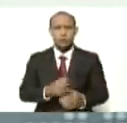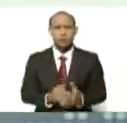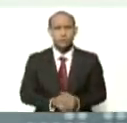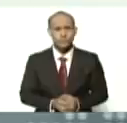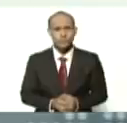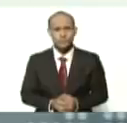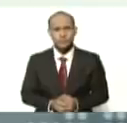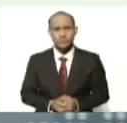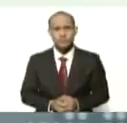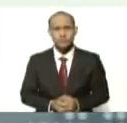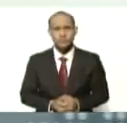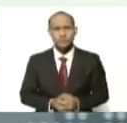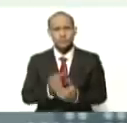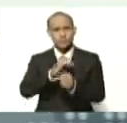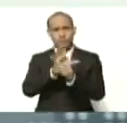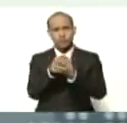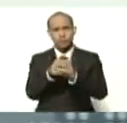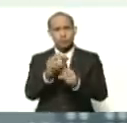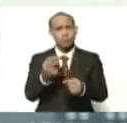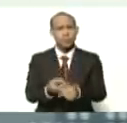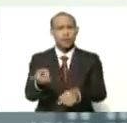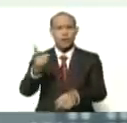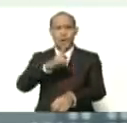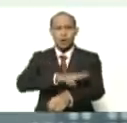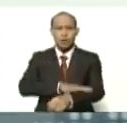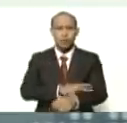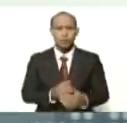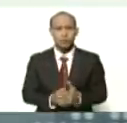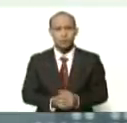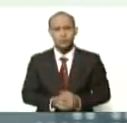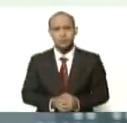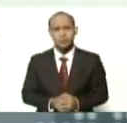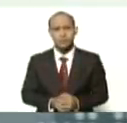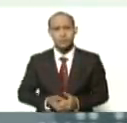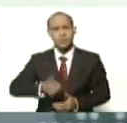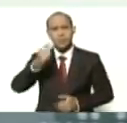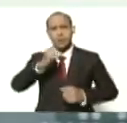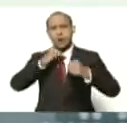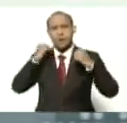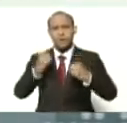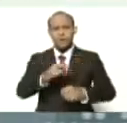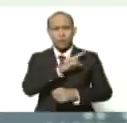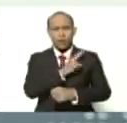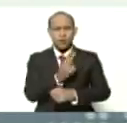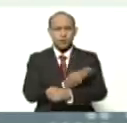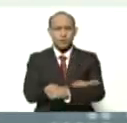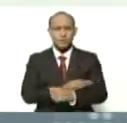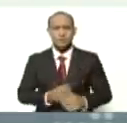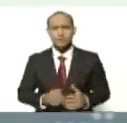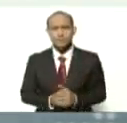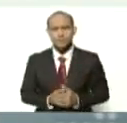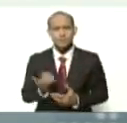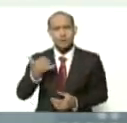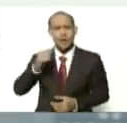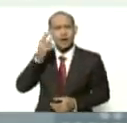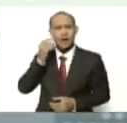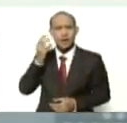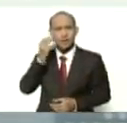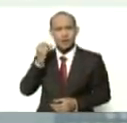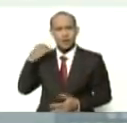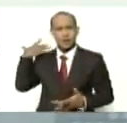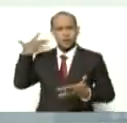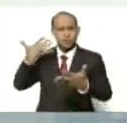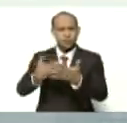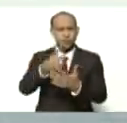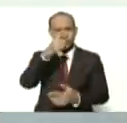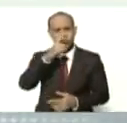contagiantes la variante brasil es más virulenta y la experiencia que tenemos